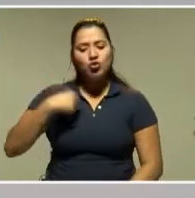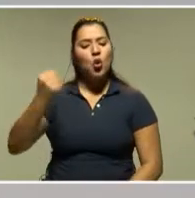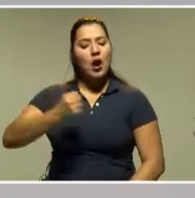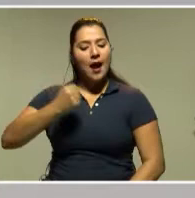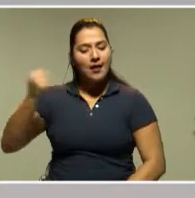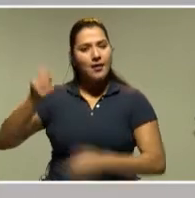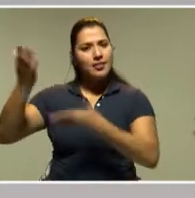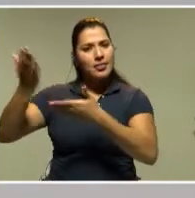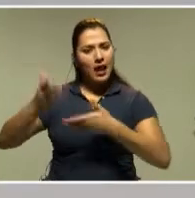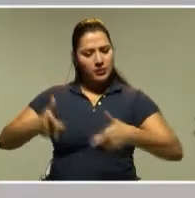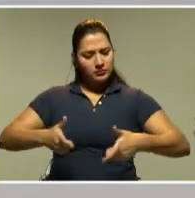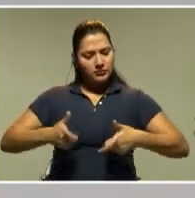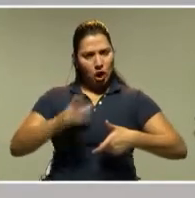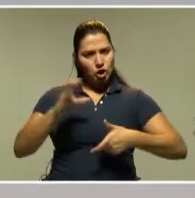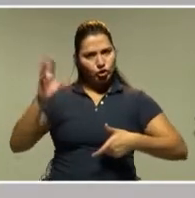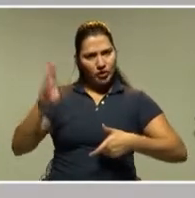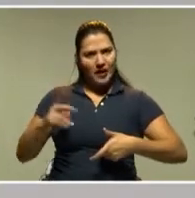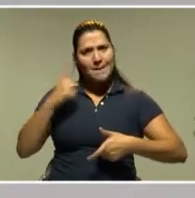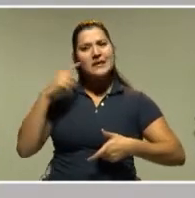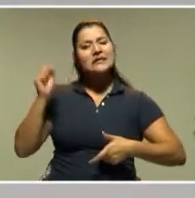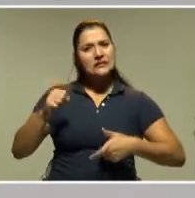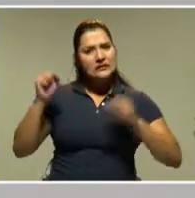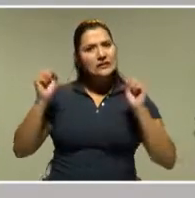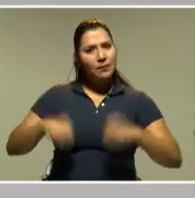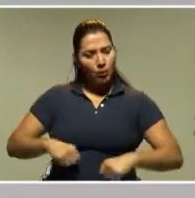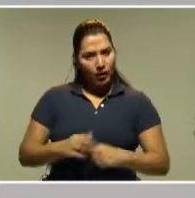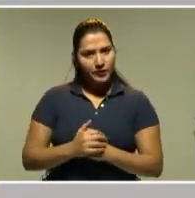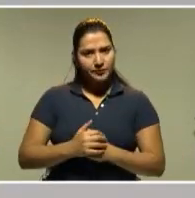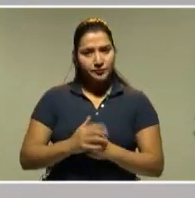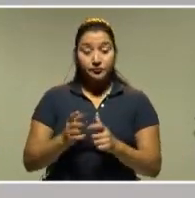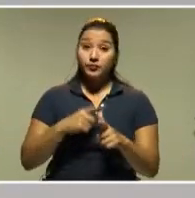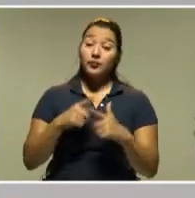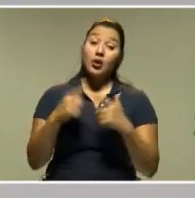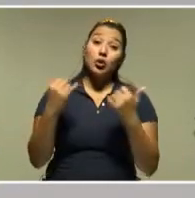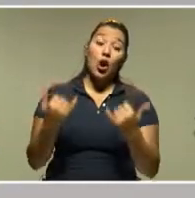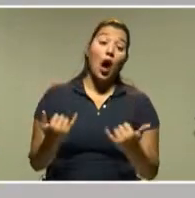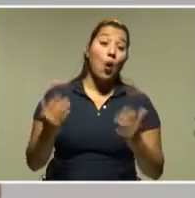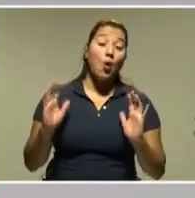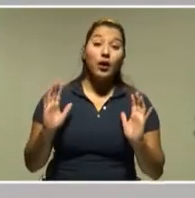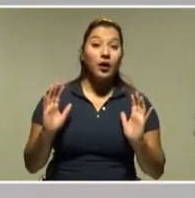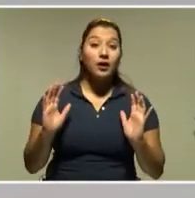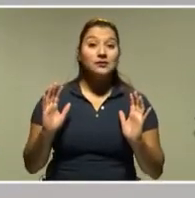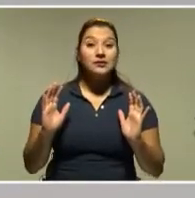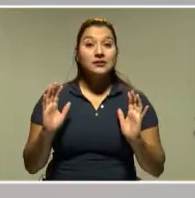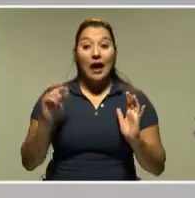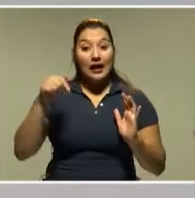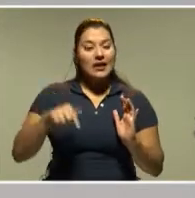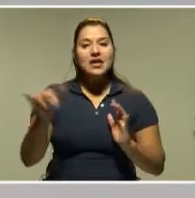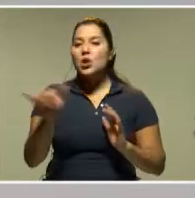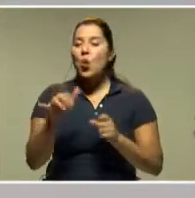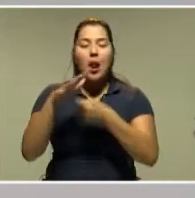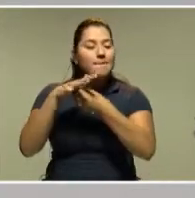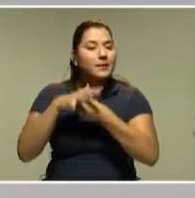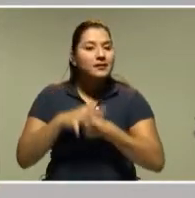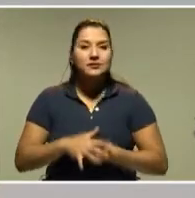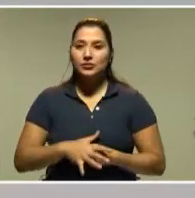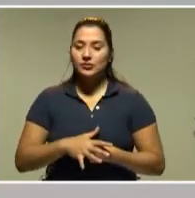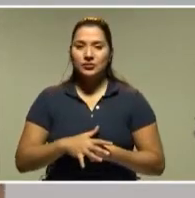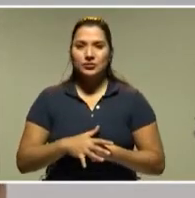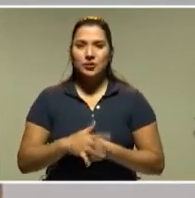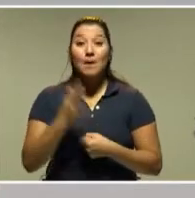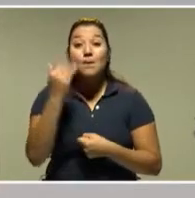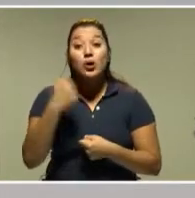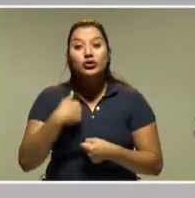Costa Rica para que vean que sí se puede. Entonces, de ahí, ahora teniéndolo aquí, igual es la misma presión, porque